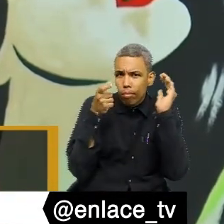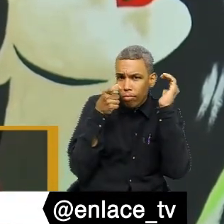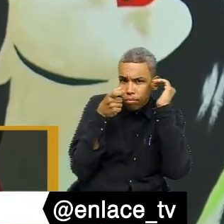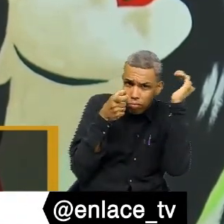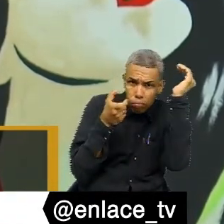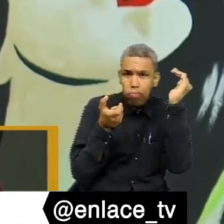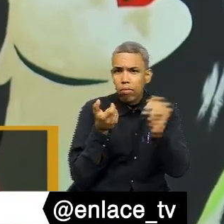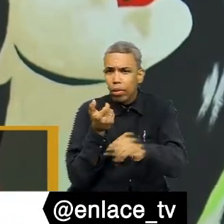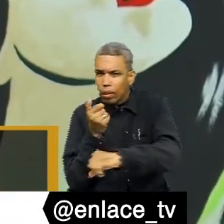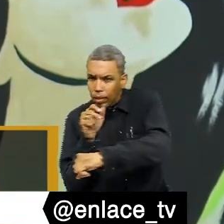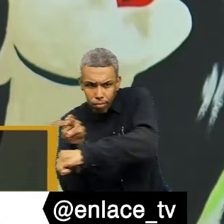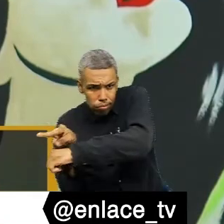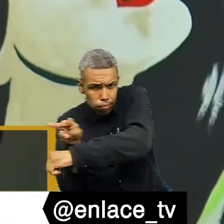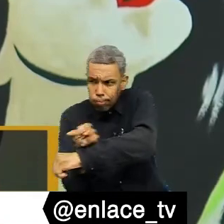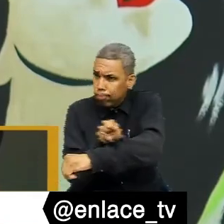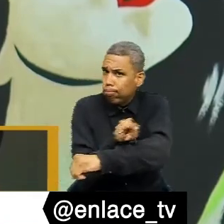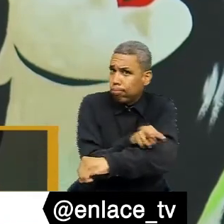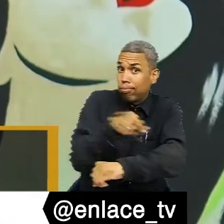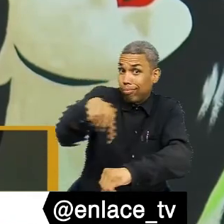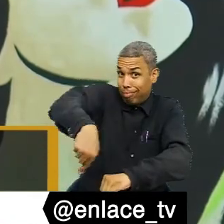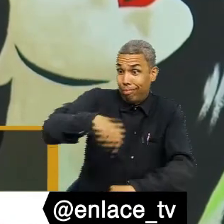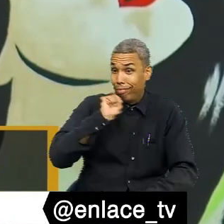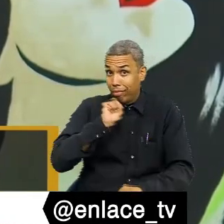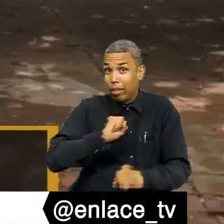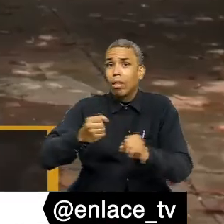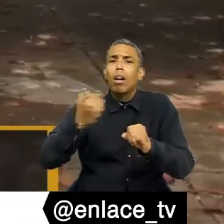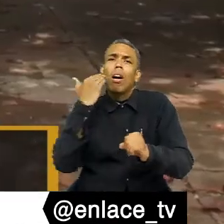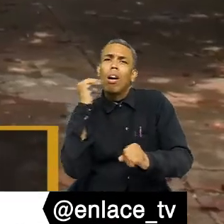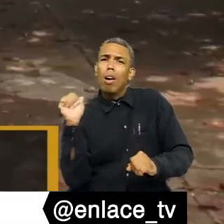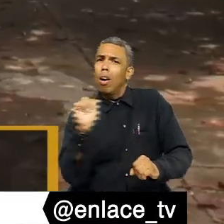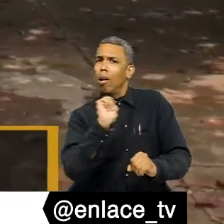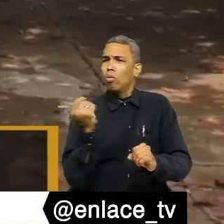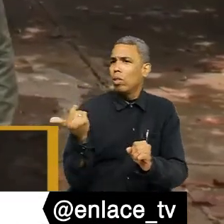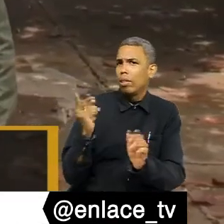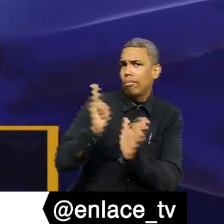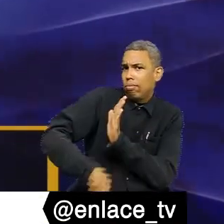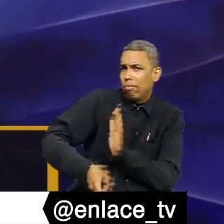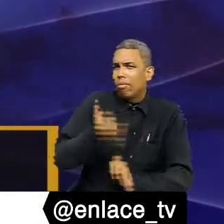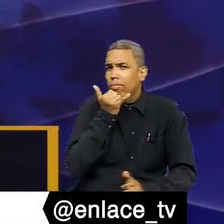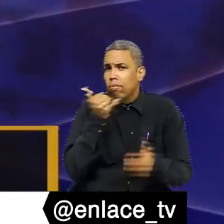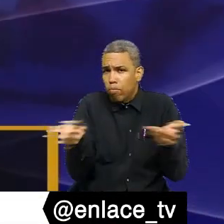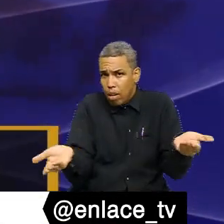en la garantía a la seguridad de la vida de las mujeres.